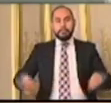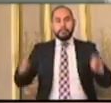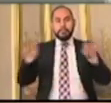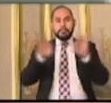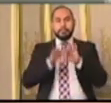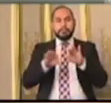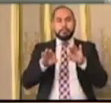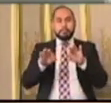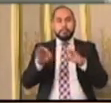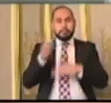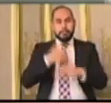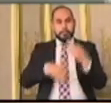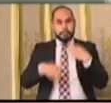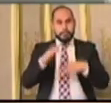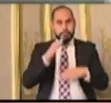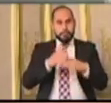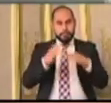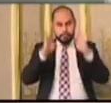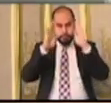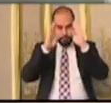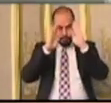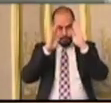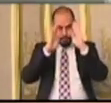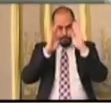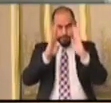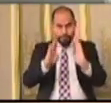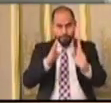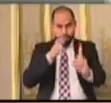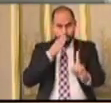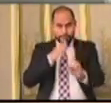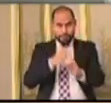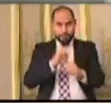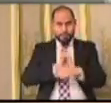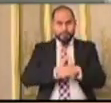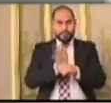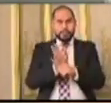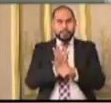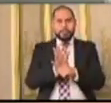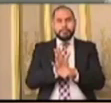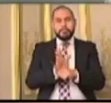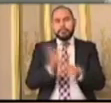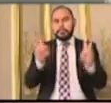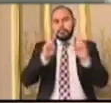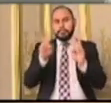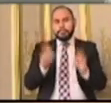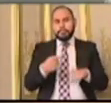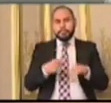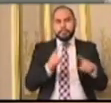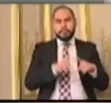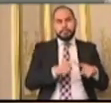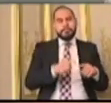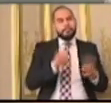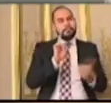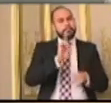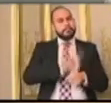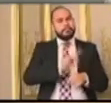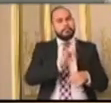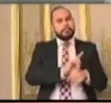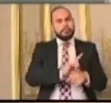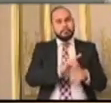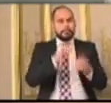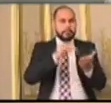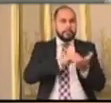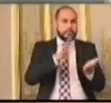solamente todo se sienta en el cúbito porque tenemos todas las temas que influyen en la consulta diaria y